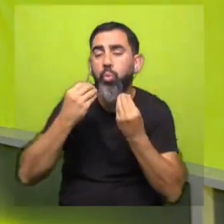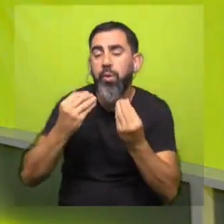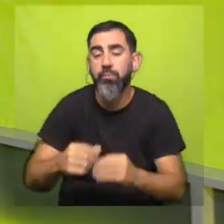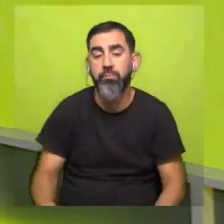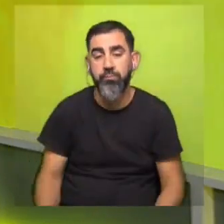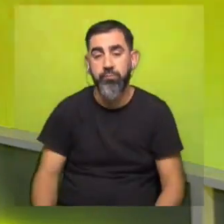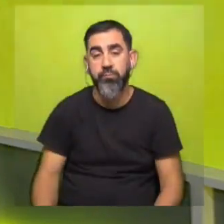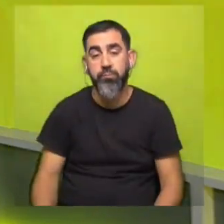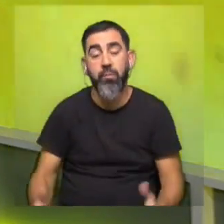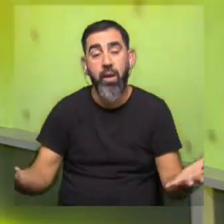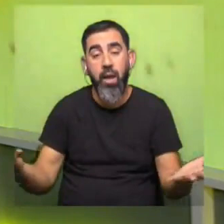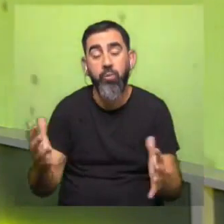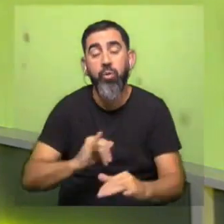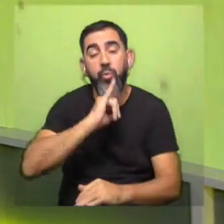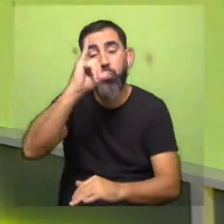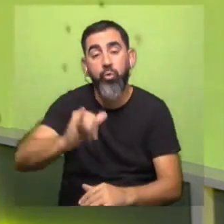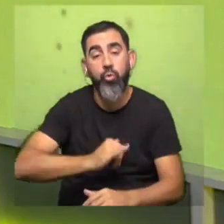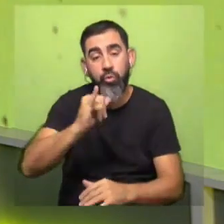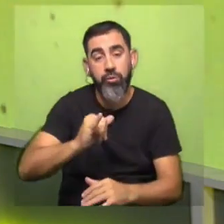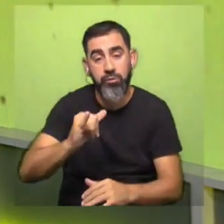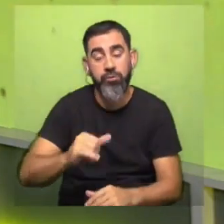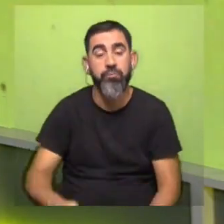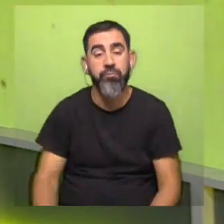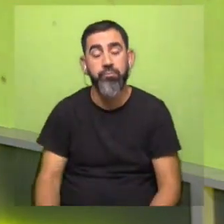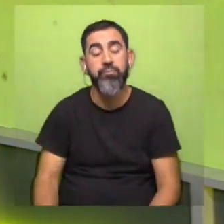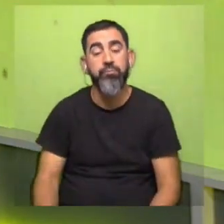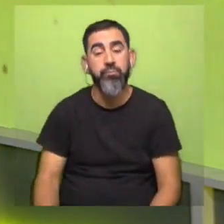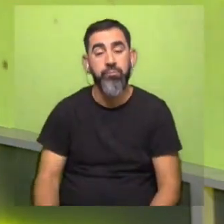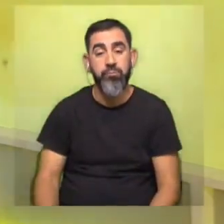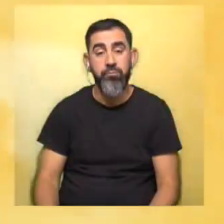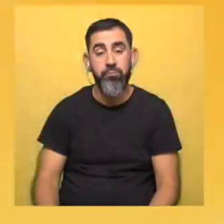tanto, actualizamos las principales noticias con nuestro Salpicón.